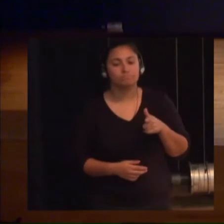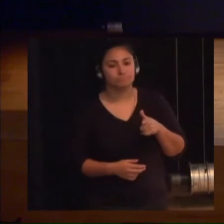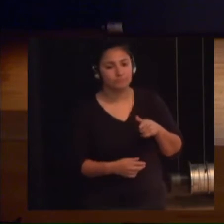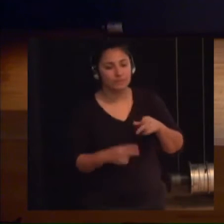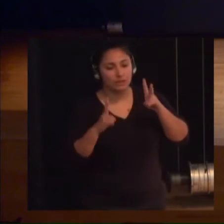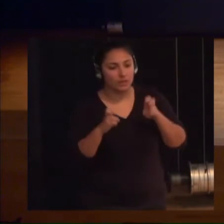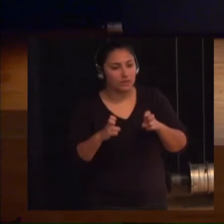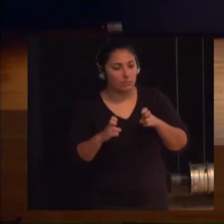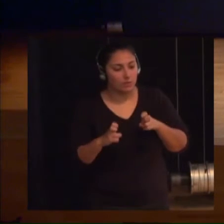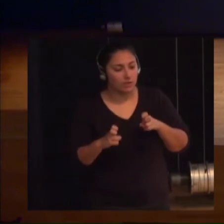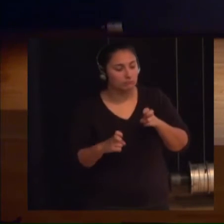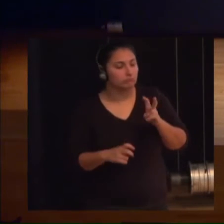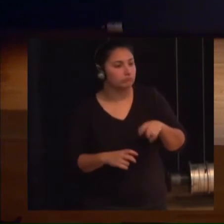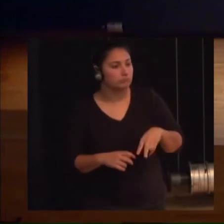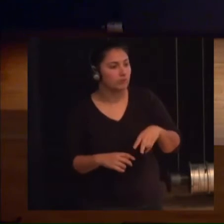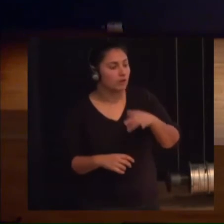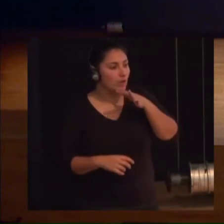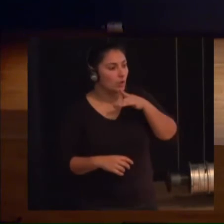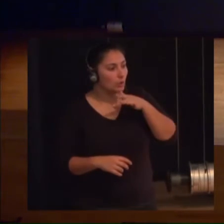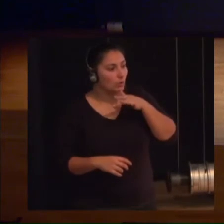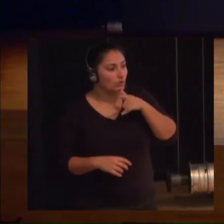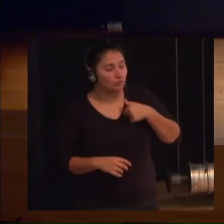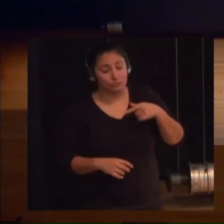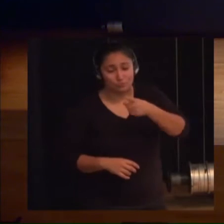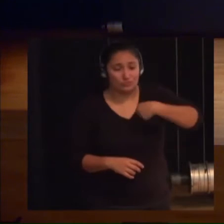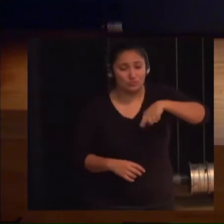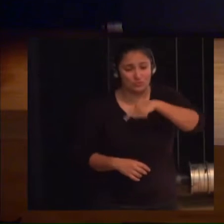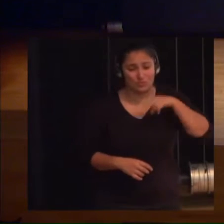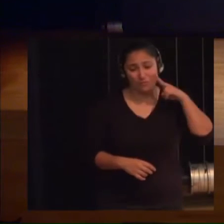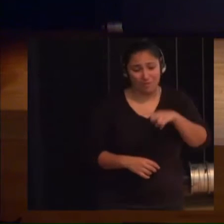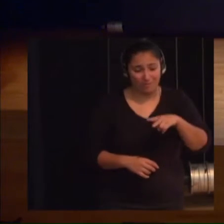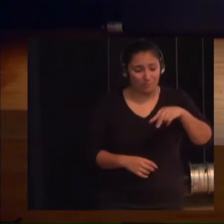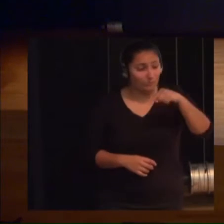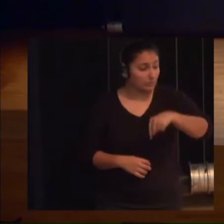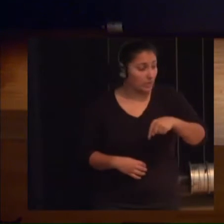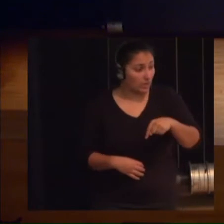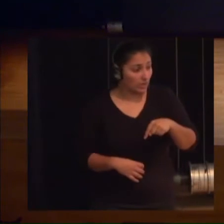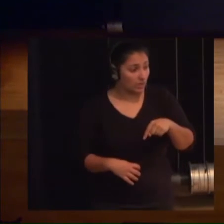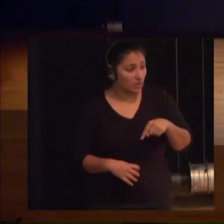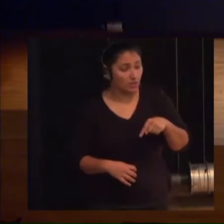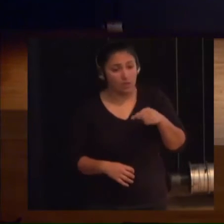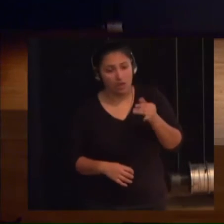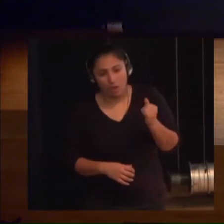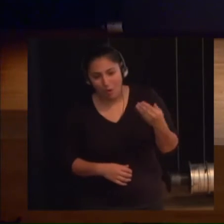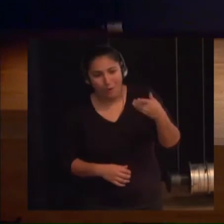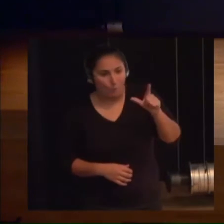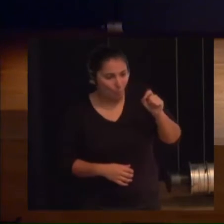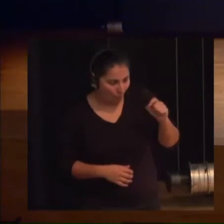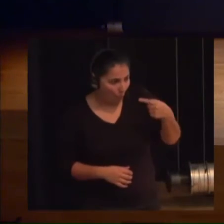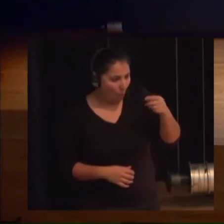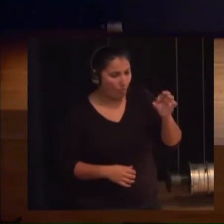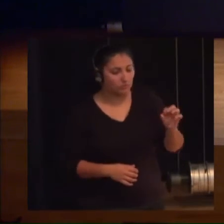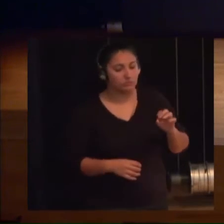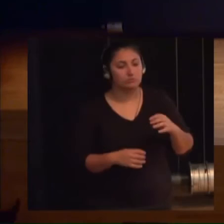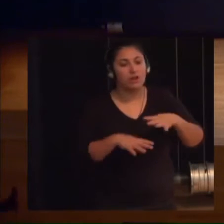de eso que hablaban de evidencia, de ahora estamos observando también aquí, como en otros sitios, que cada vez hay, vía blogs, vía redes sociales, cada vez